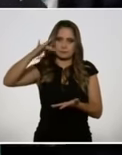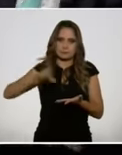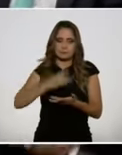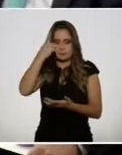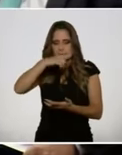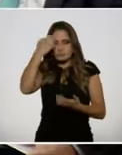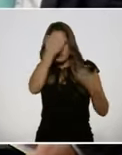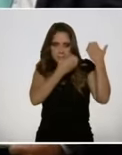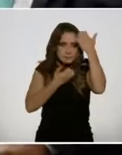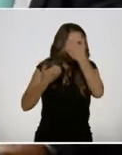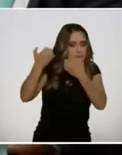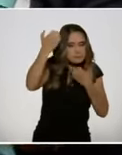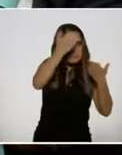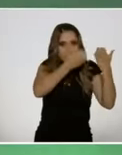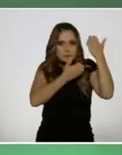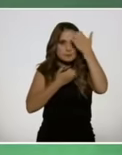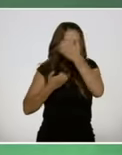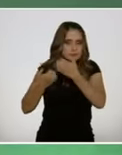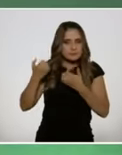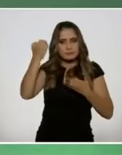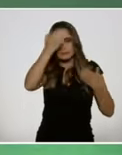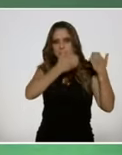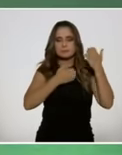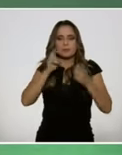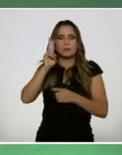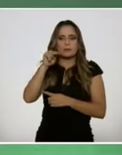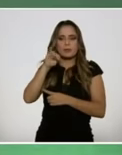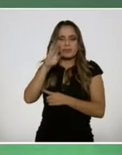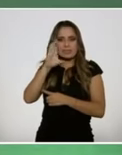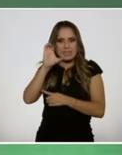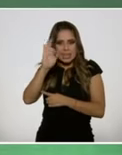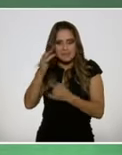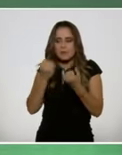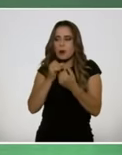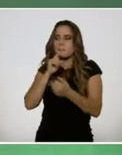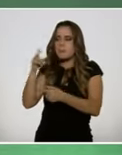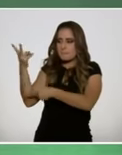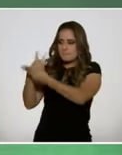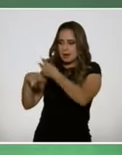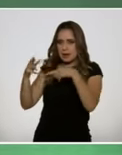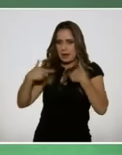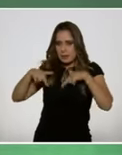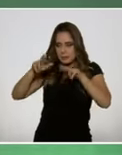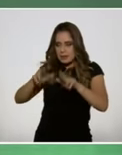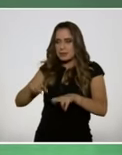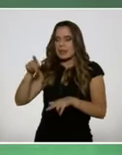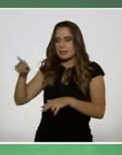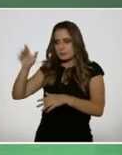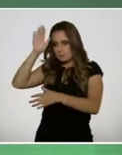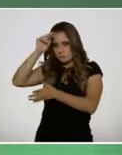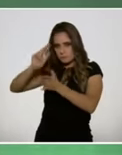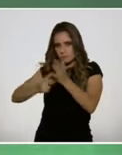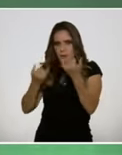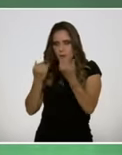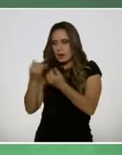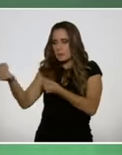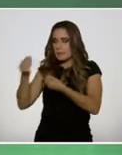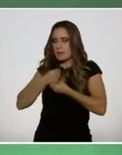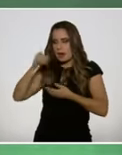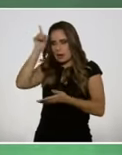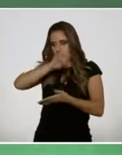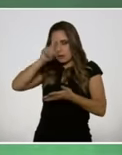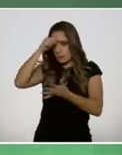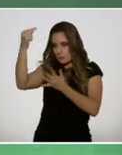la evaluación que nos han hecho favor UNICEF, que también aquí vienen en representación, nos han hecho favor de hacernos algunas recomendaciones